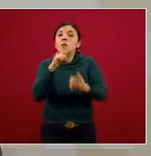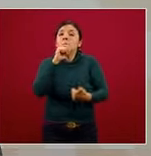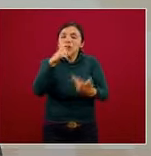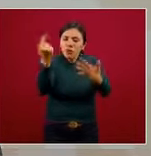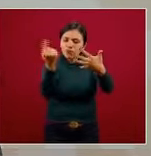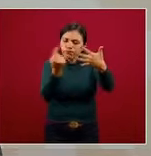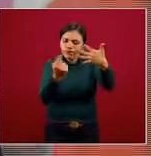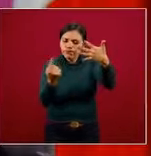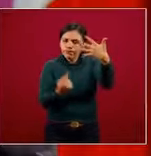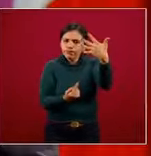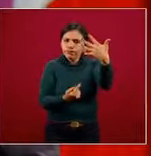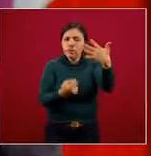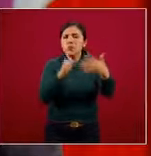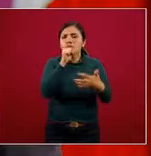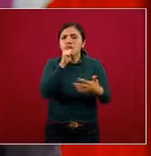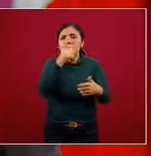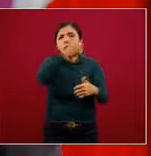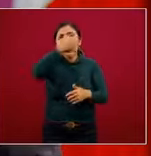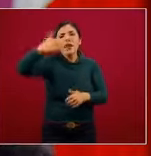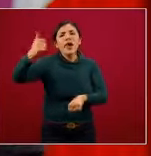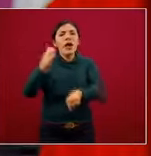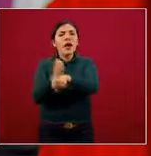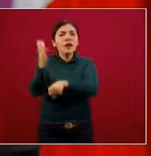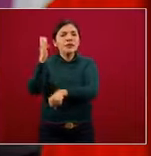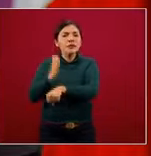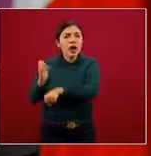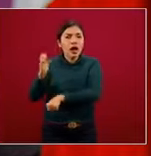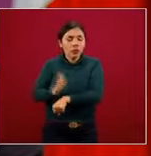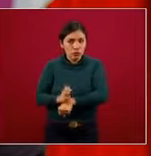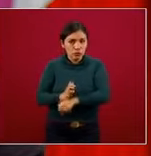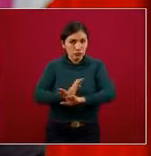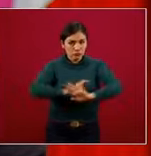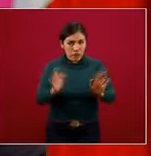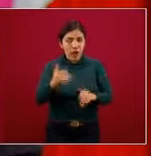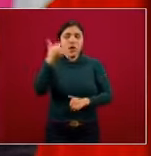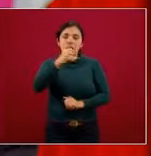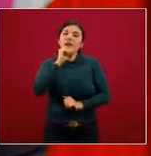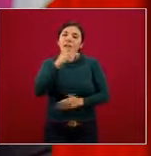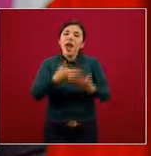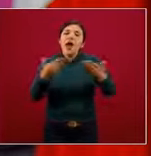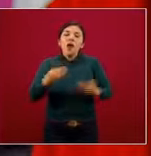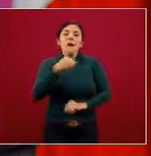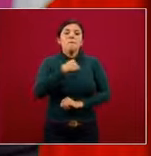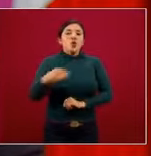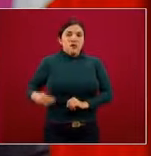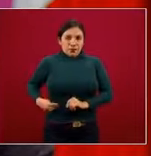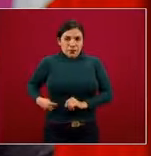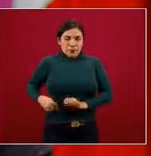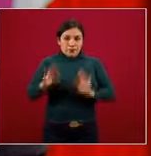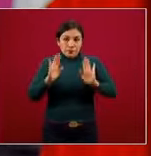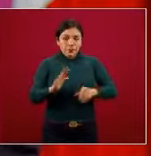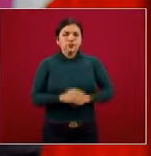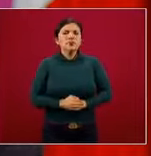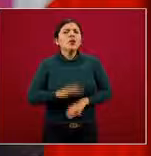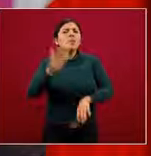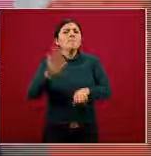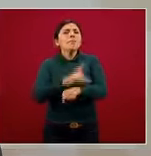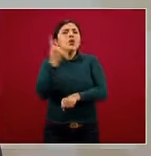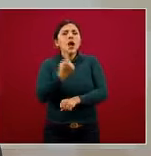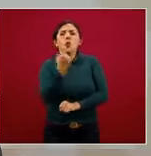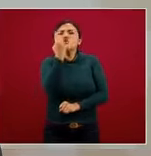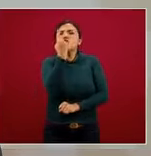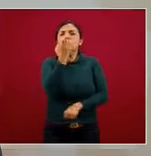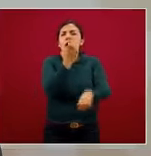indicadores en cada uno de los estados y en su detalle municipal. La razón por la que un estado tiene en